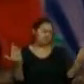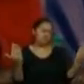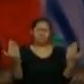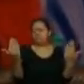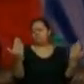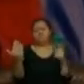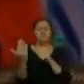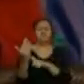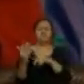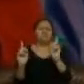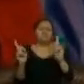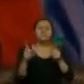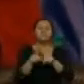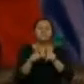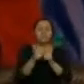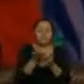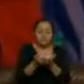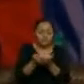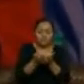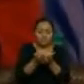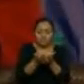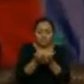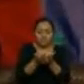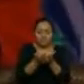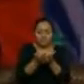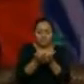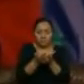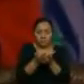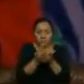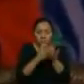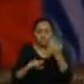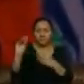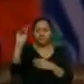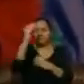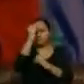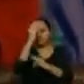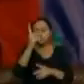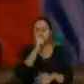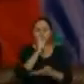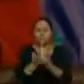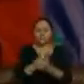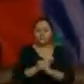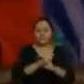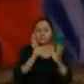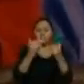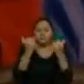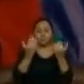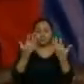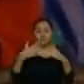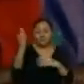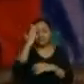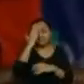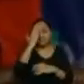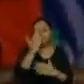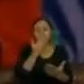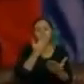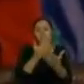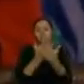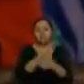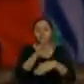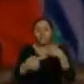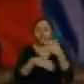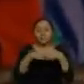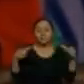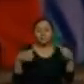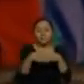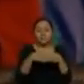aprendamos a pasar un sedazo a esa verdad que supuestamente está en las redes. Y sabemos ahora, gracias al conjunto